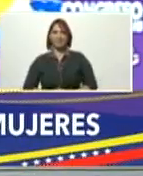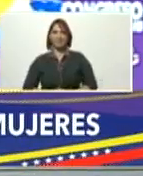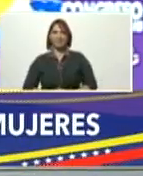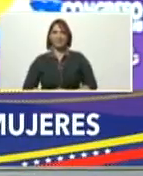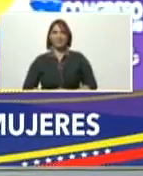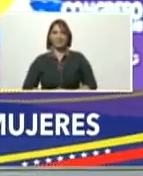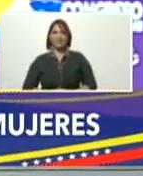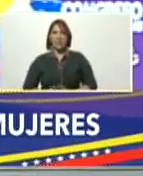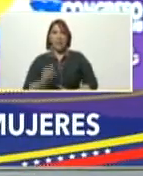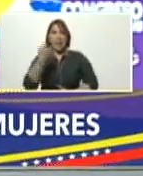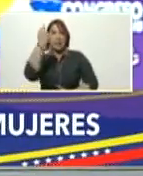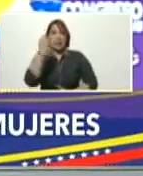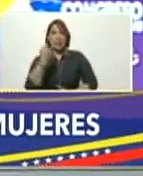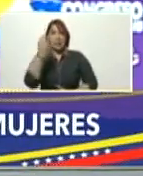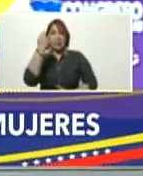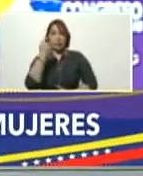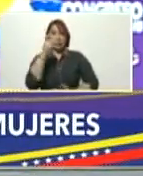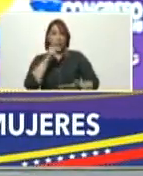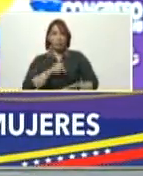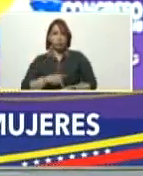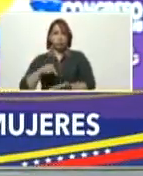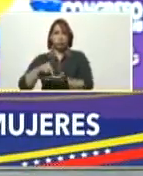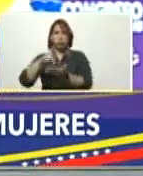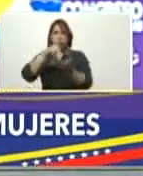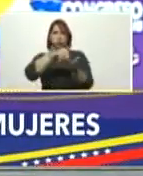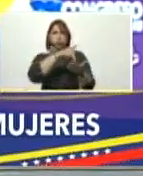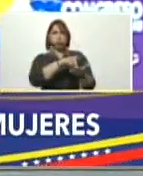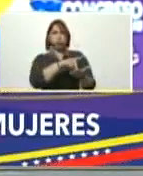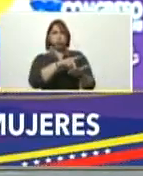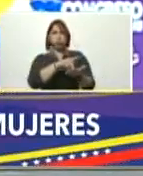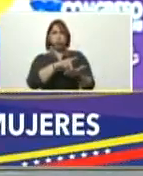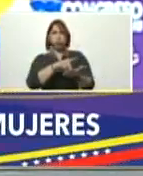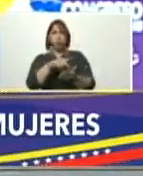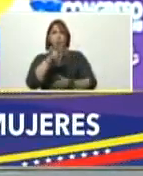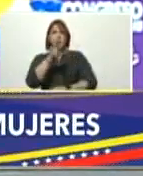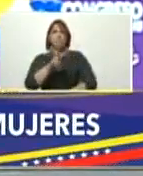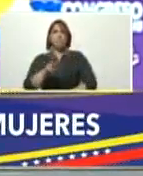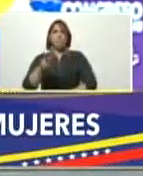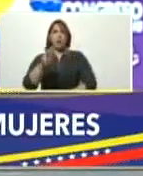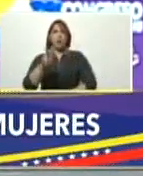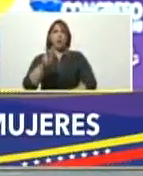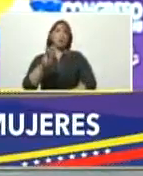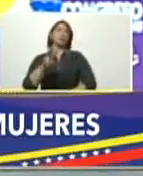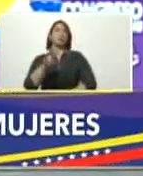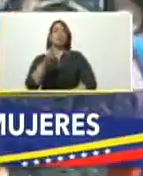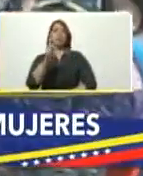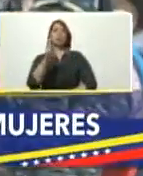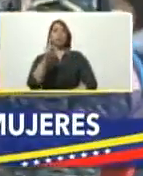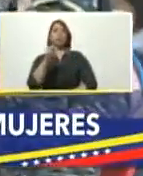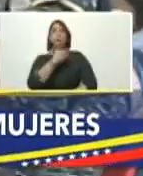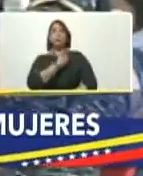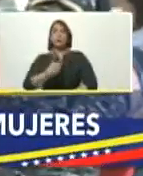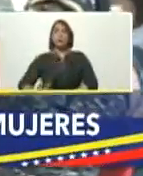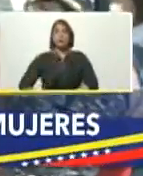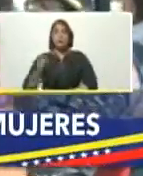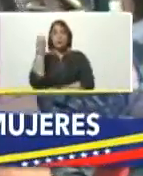A las diputadas presentes, a Vanessa Montero, vicepresidenta de la Asamblea